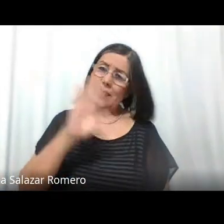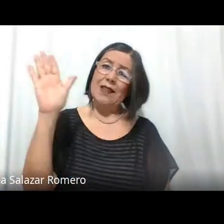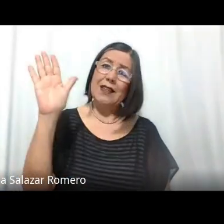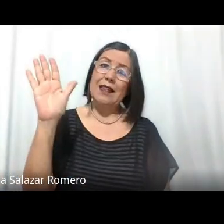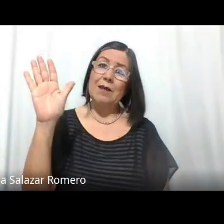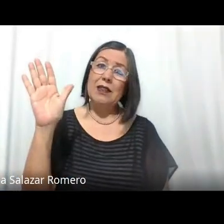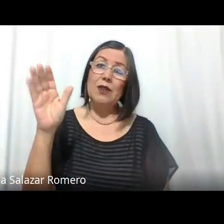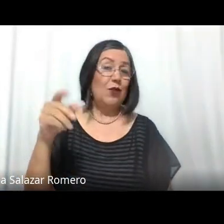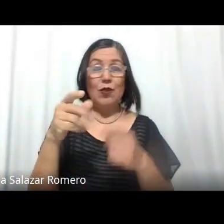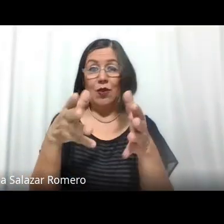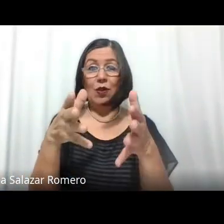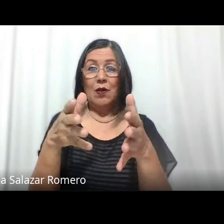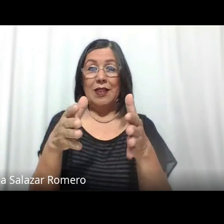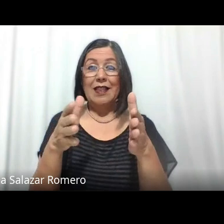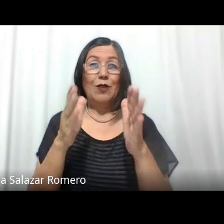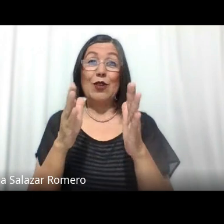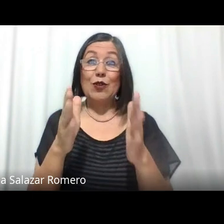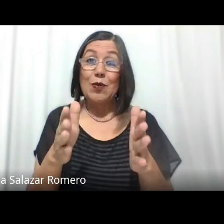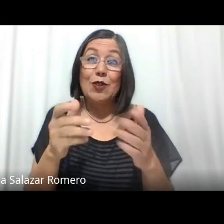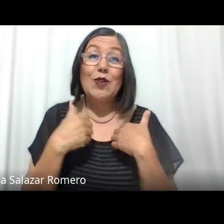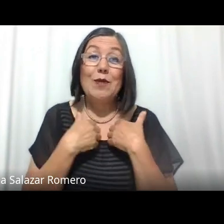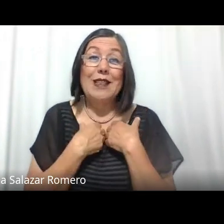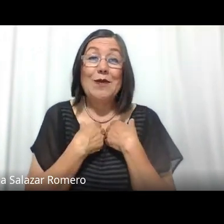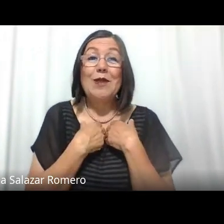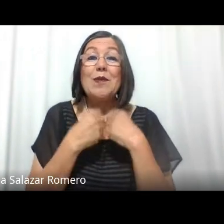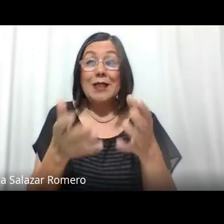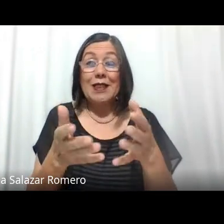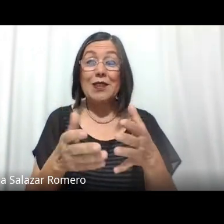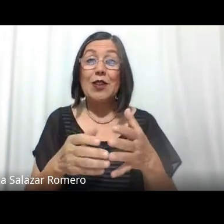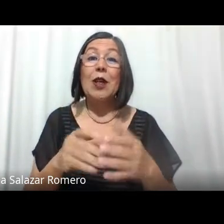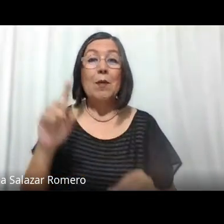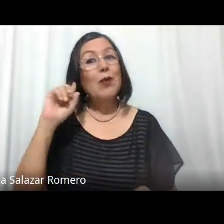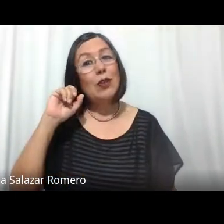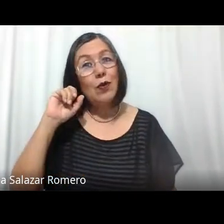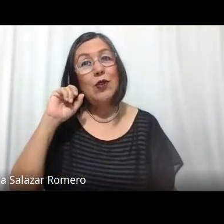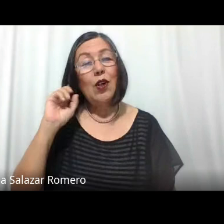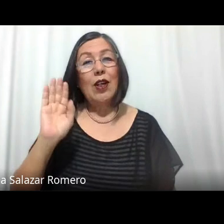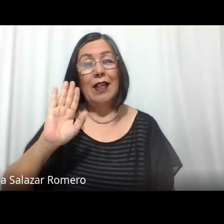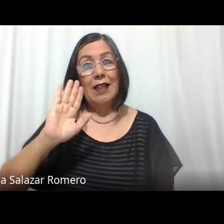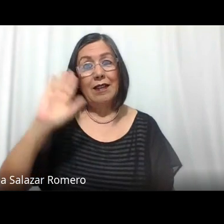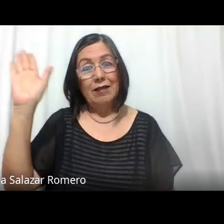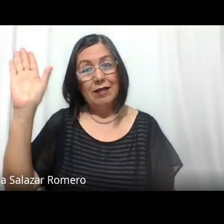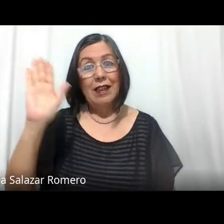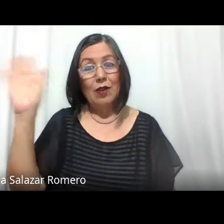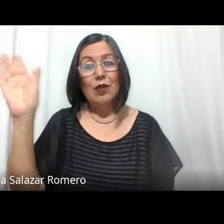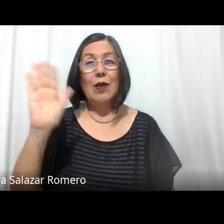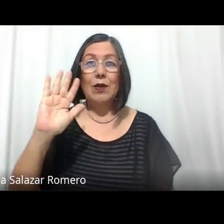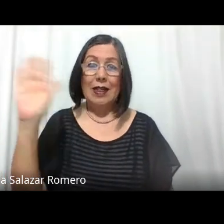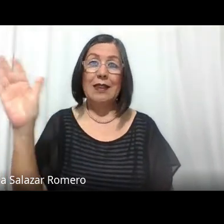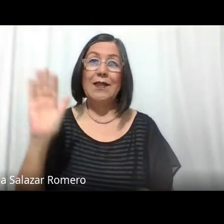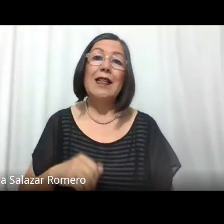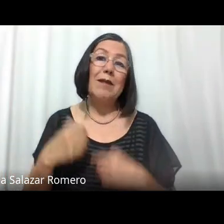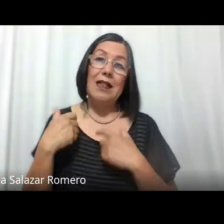intervención, pueden levantar la mano. Yo ahorita no los estoy viendo, solamente estoy viendo mi presentación, pero escucho el tono